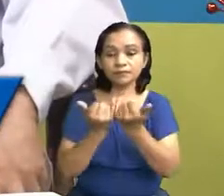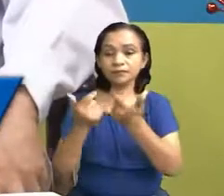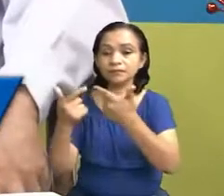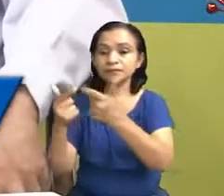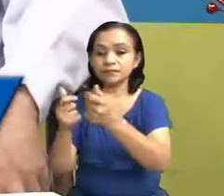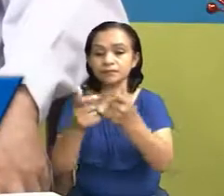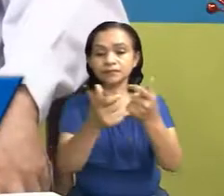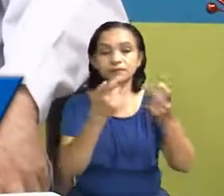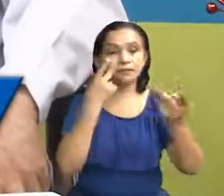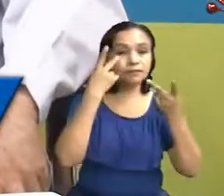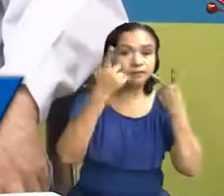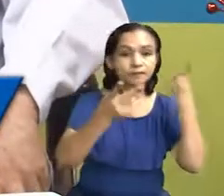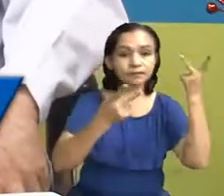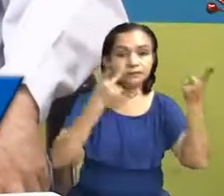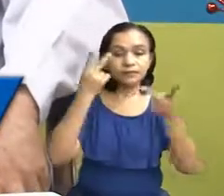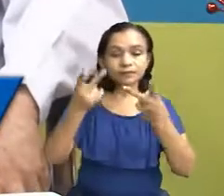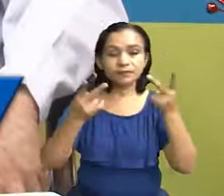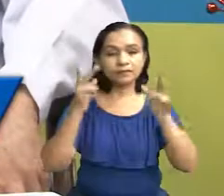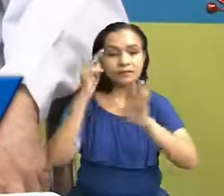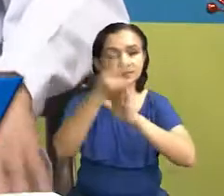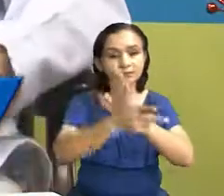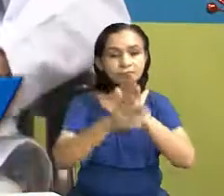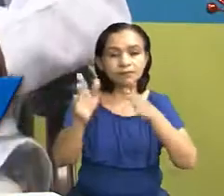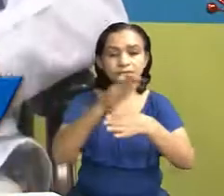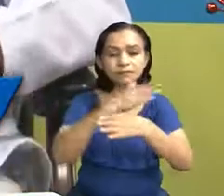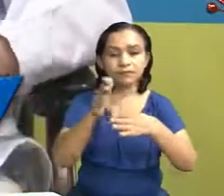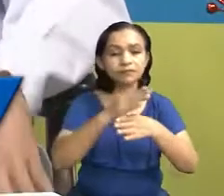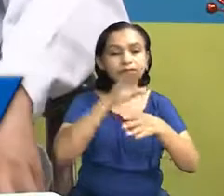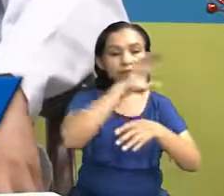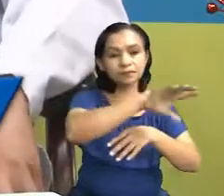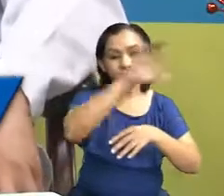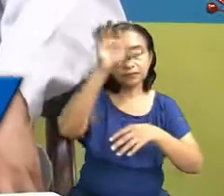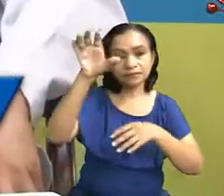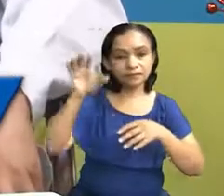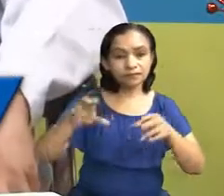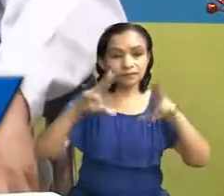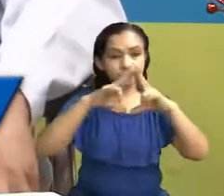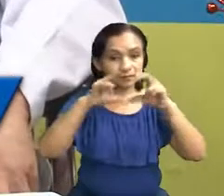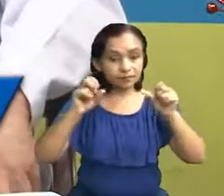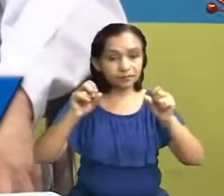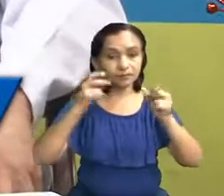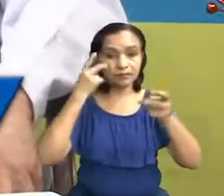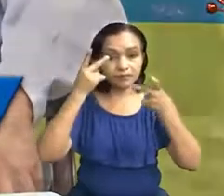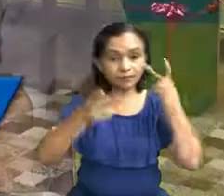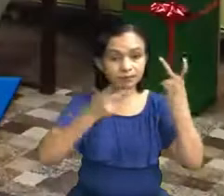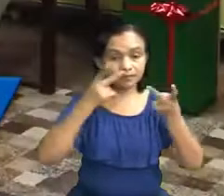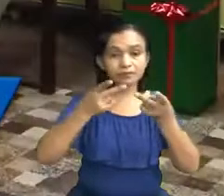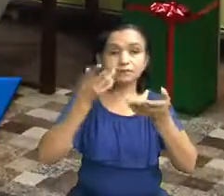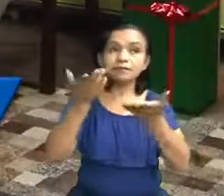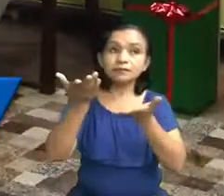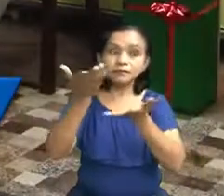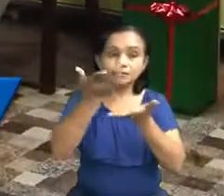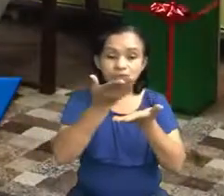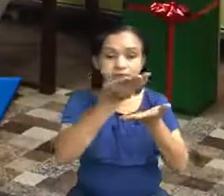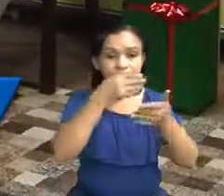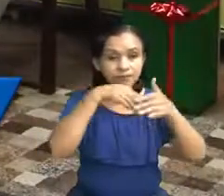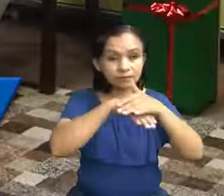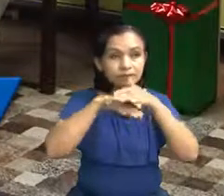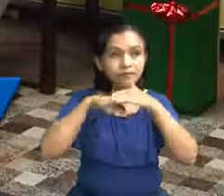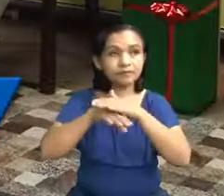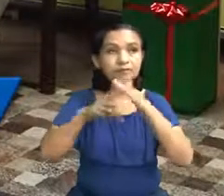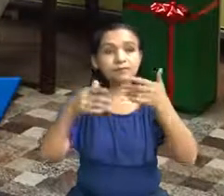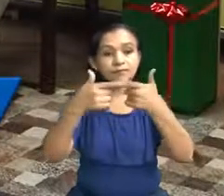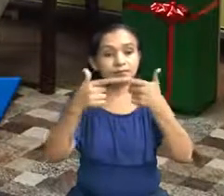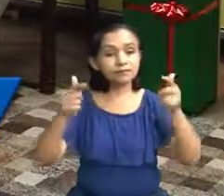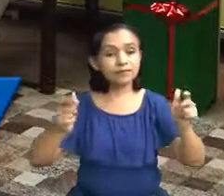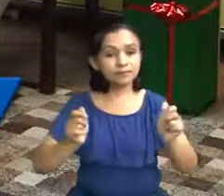móviles, visitan todos los rincones de Nicaragua para buscar donantes de sangre. Entonces, los requisitos son básicos para lograr ser parte de este